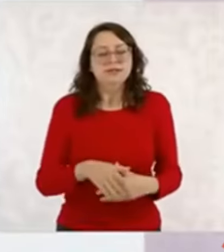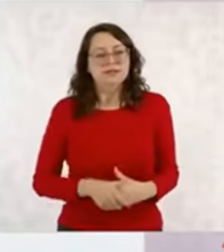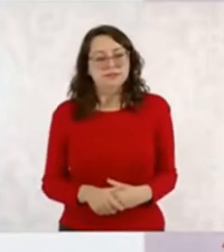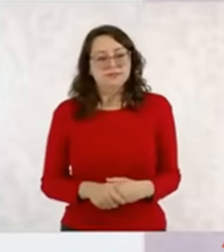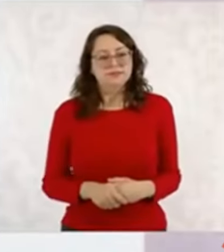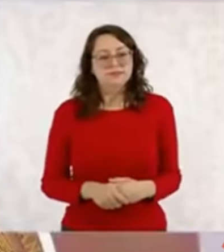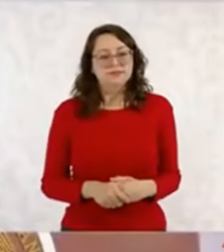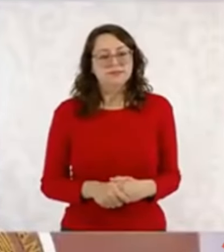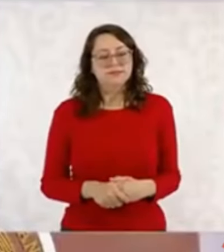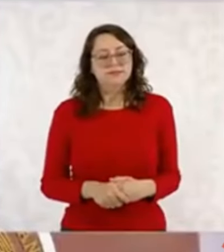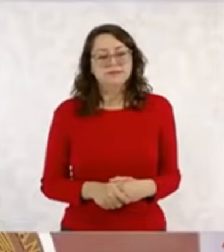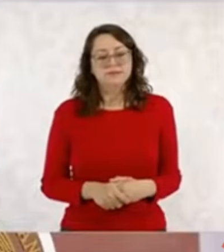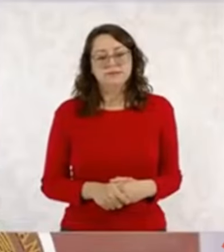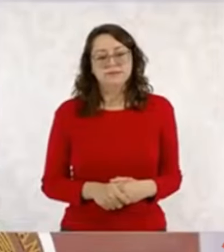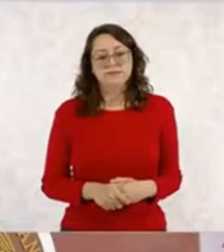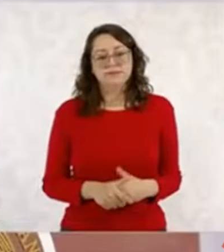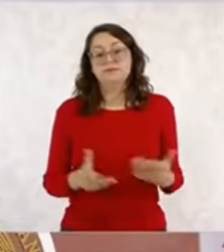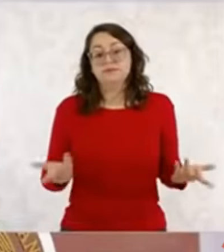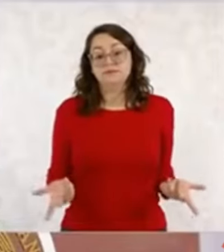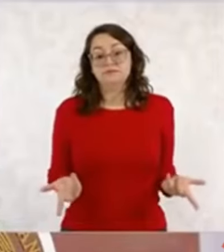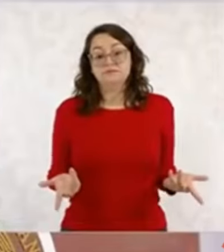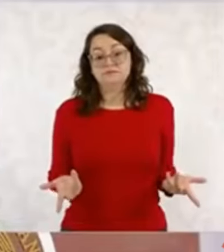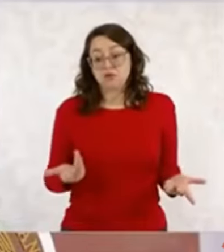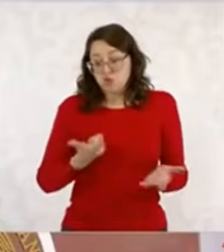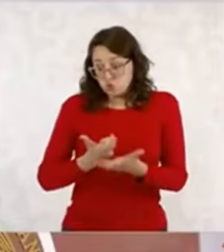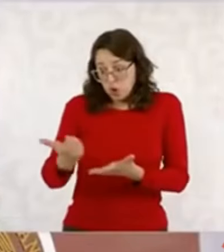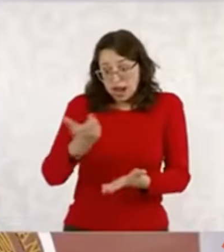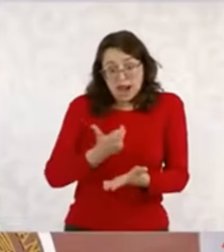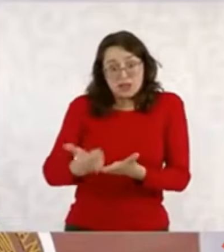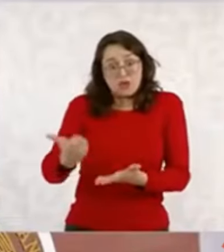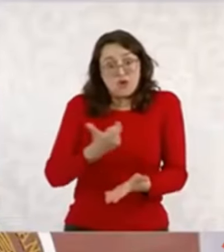La gráfica de el salario.